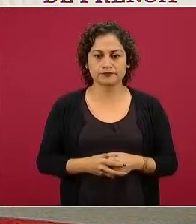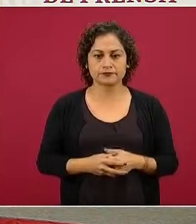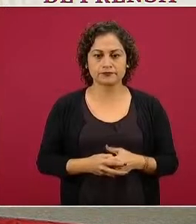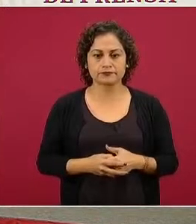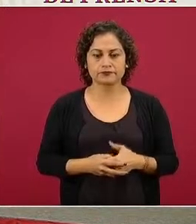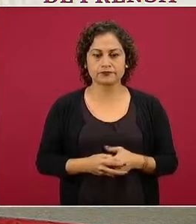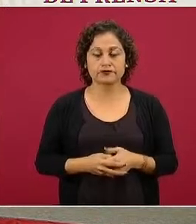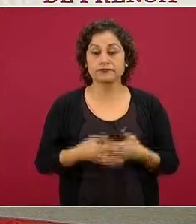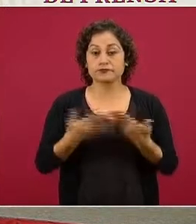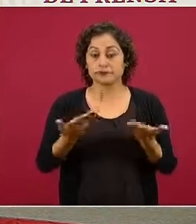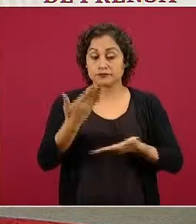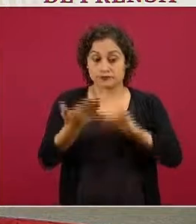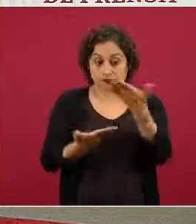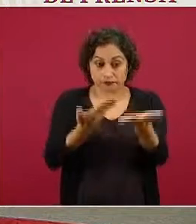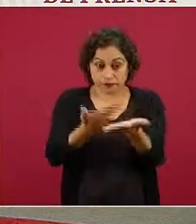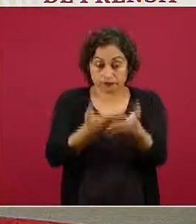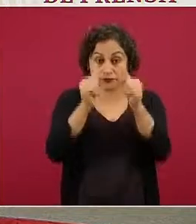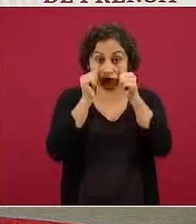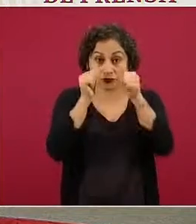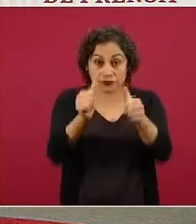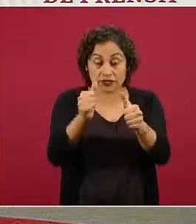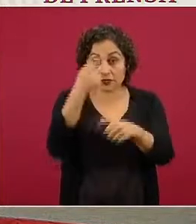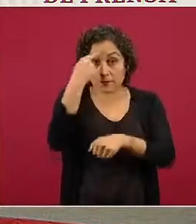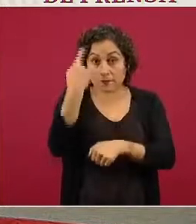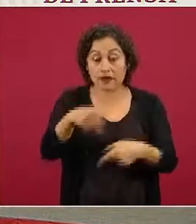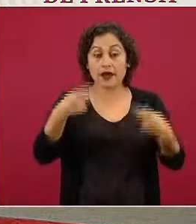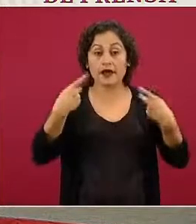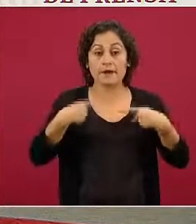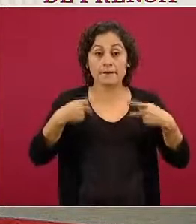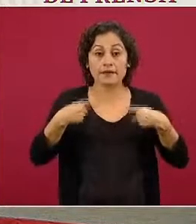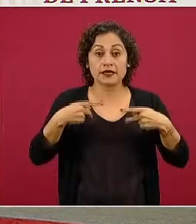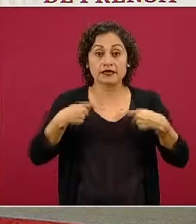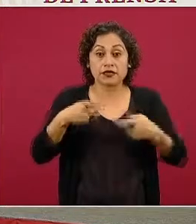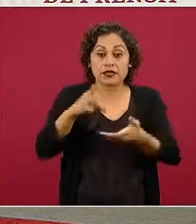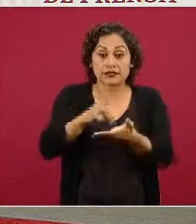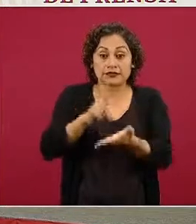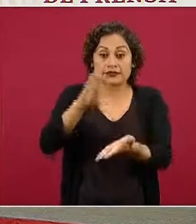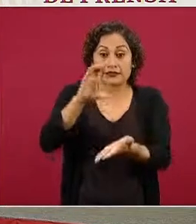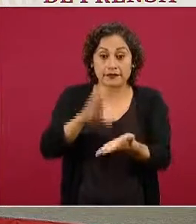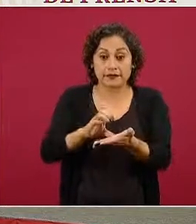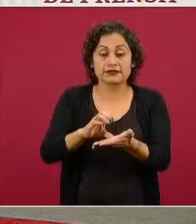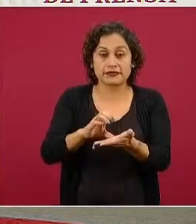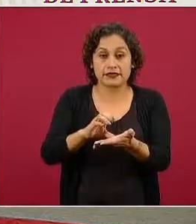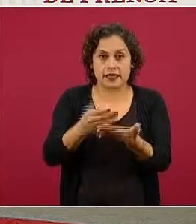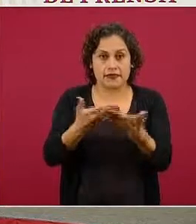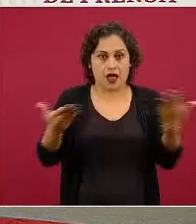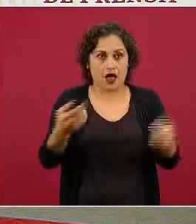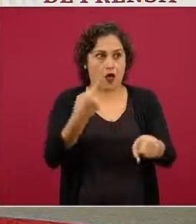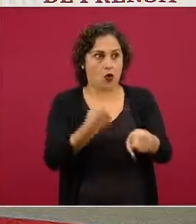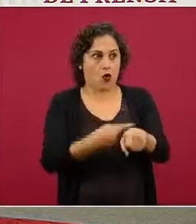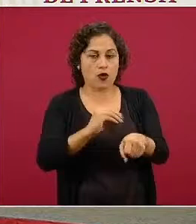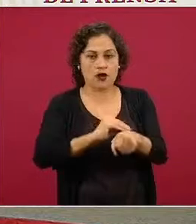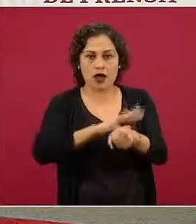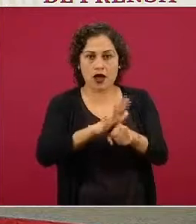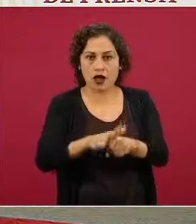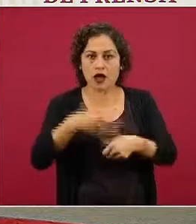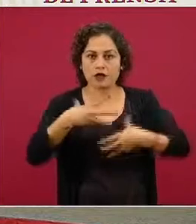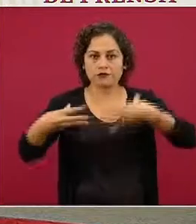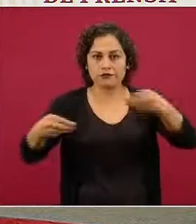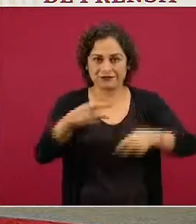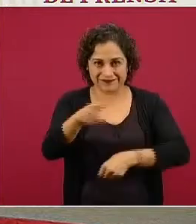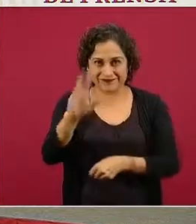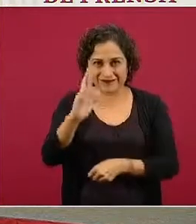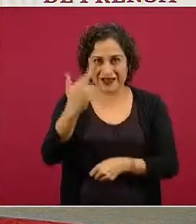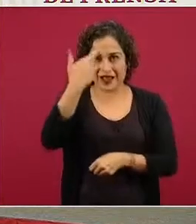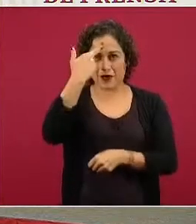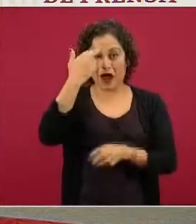Para la atención de personas con discapacidad en tiempos de COVID, como pueden a lo mejor recordar muchas de las personas que estén